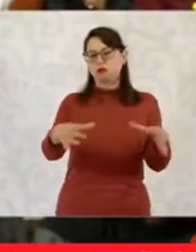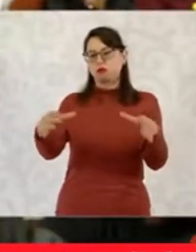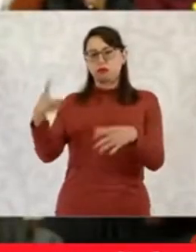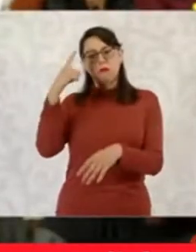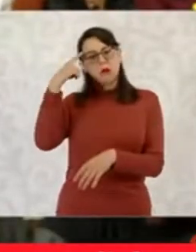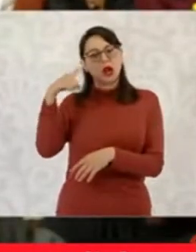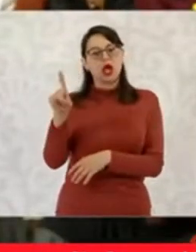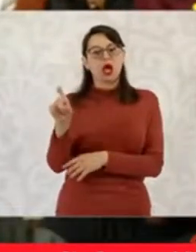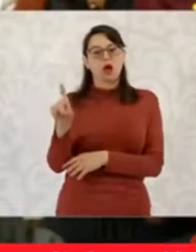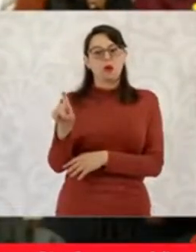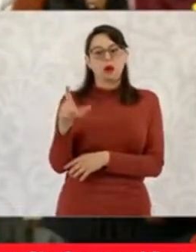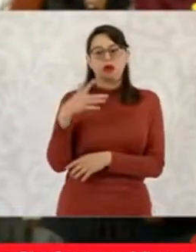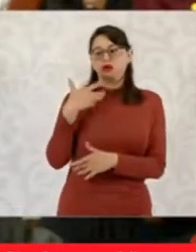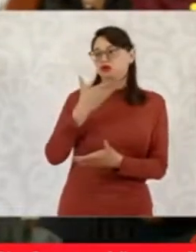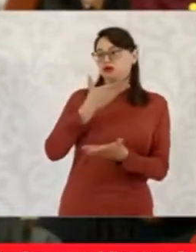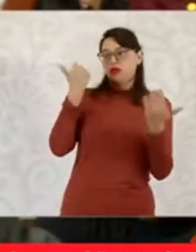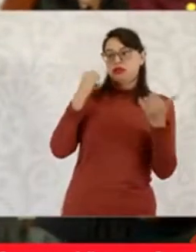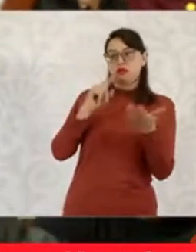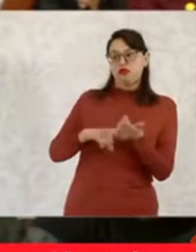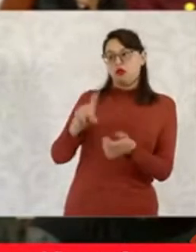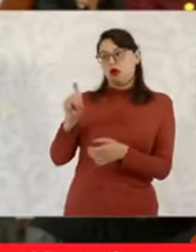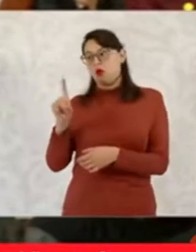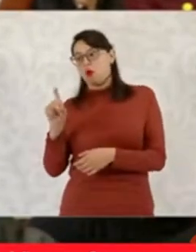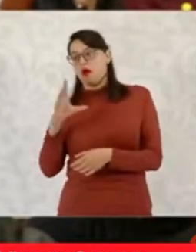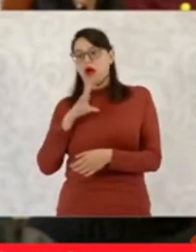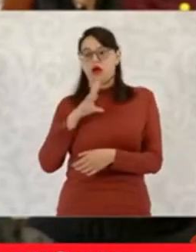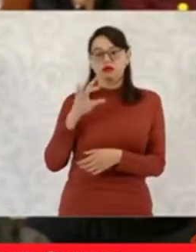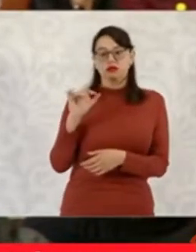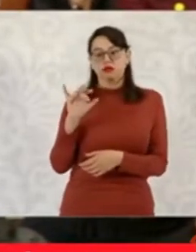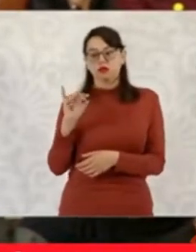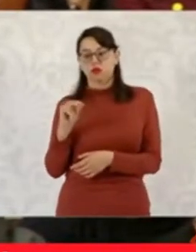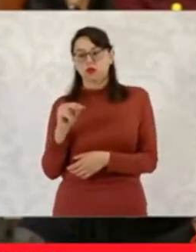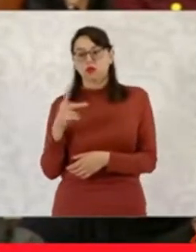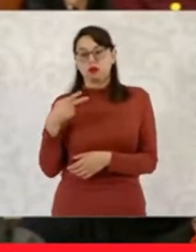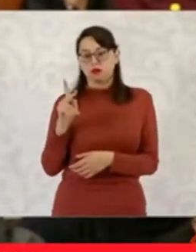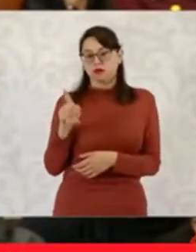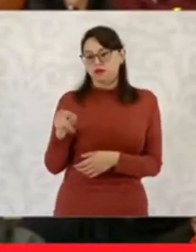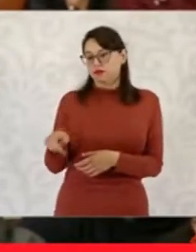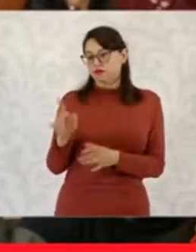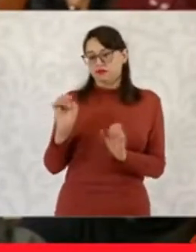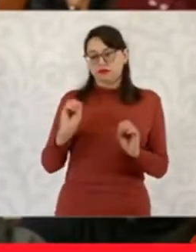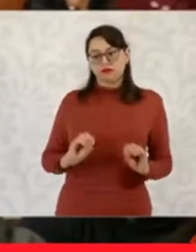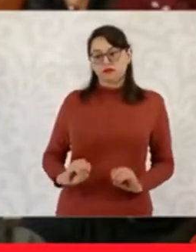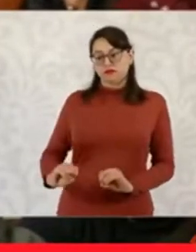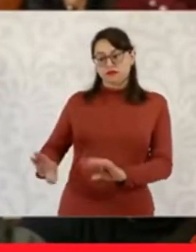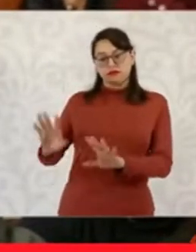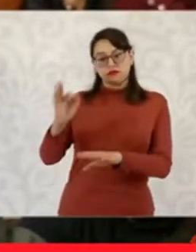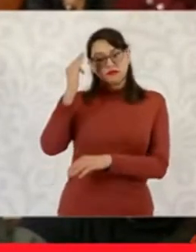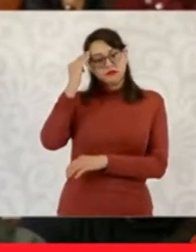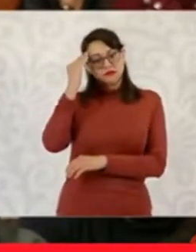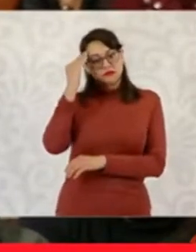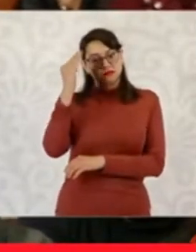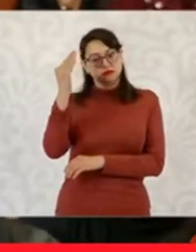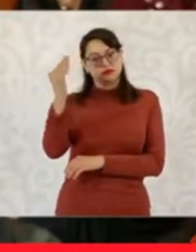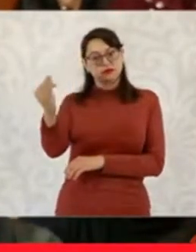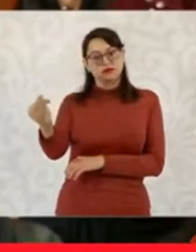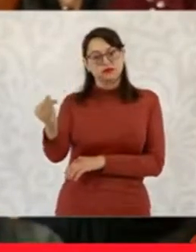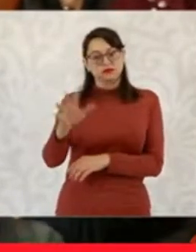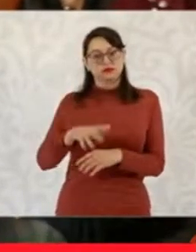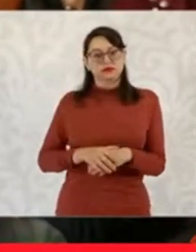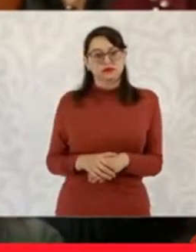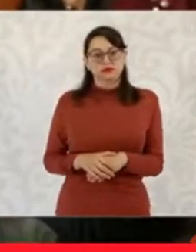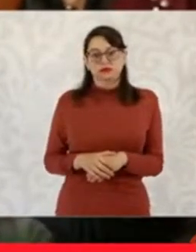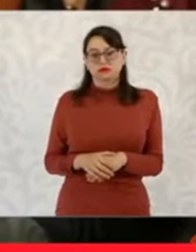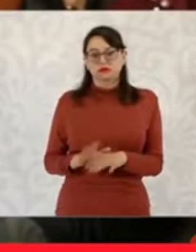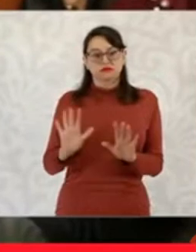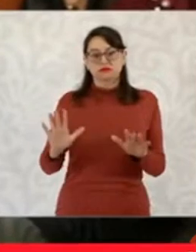tipo, no sé si tengan agua, si ya no tengan, ahí están puestos como pues, abandonados de tiempo atrás, no solamente de meses, sino